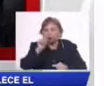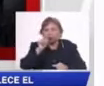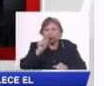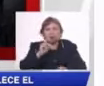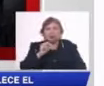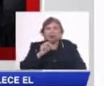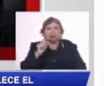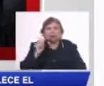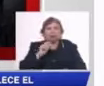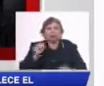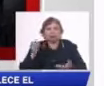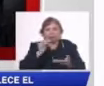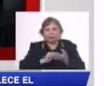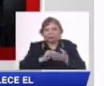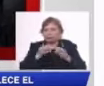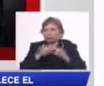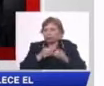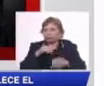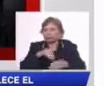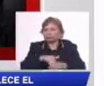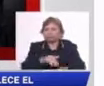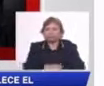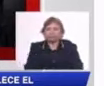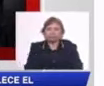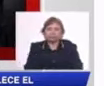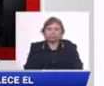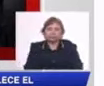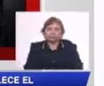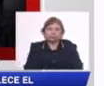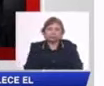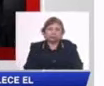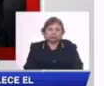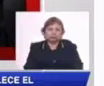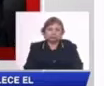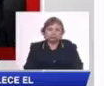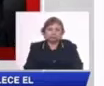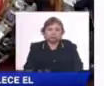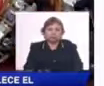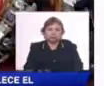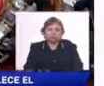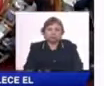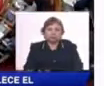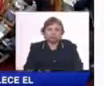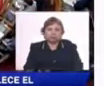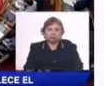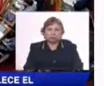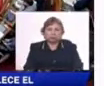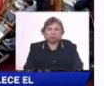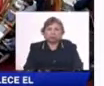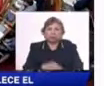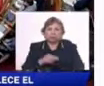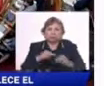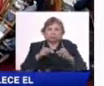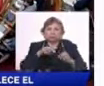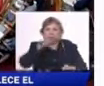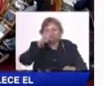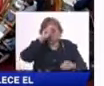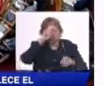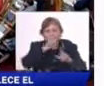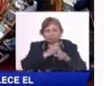no a la reelección congresal. Gracias, presidente. Palabra Grupo Parlamentario Perú